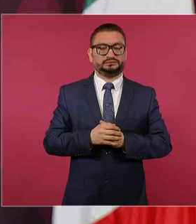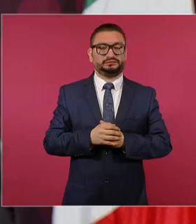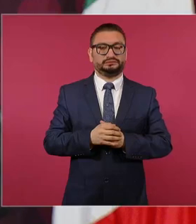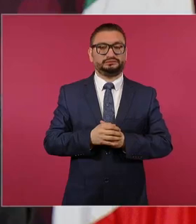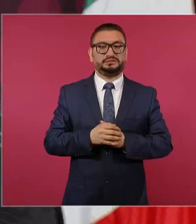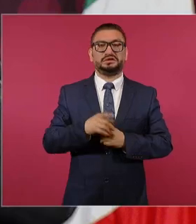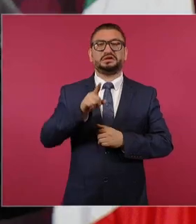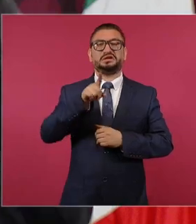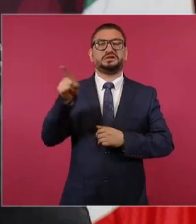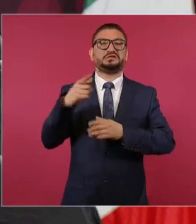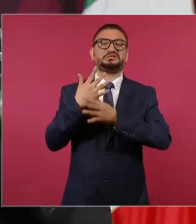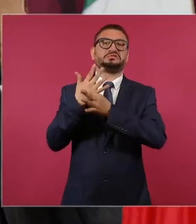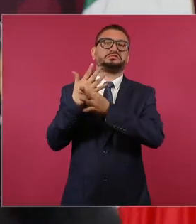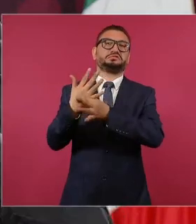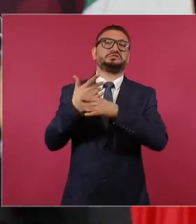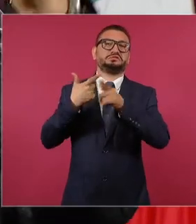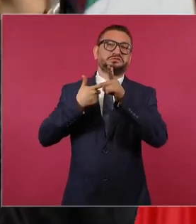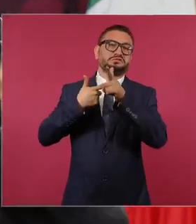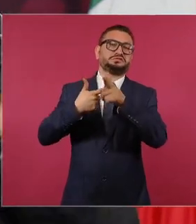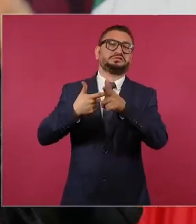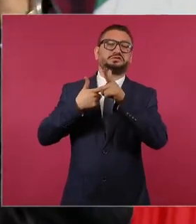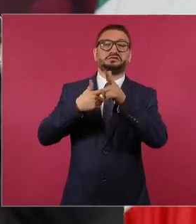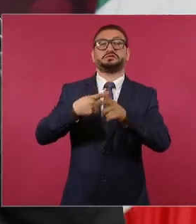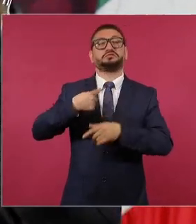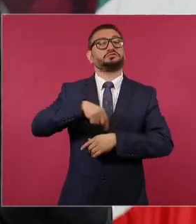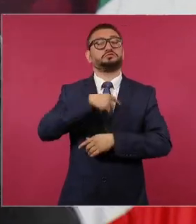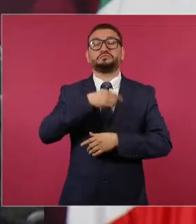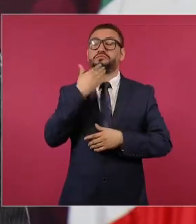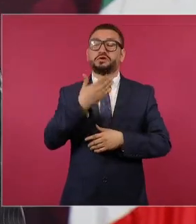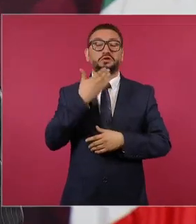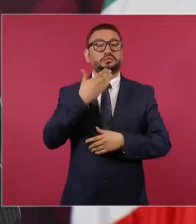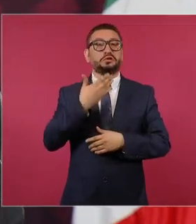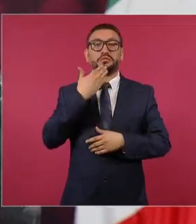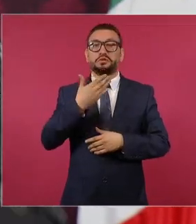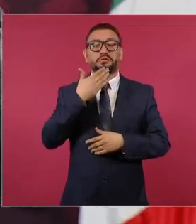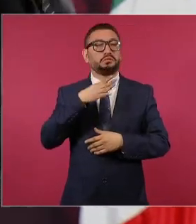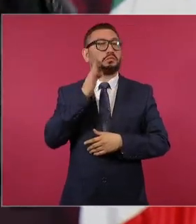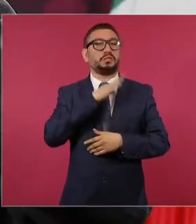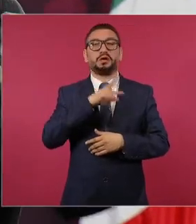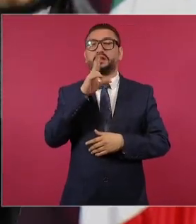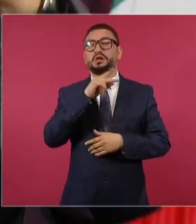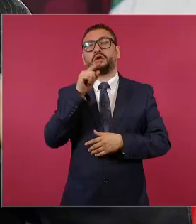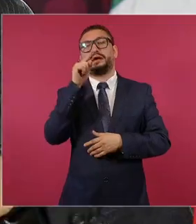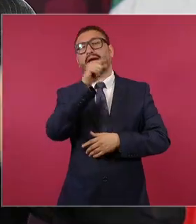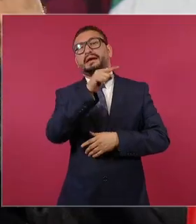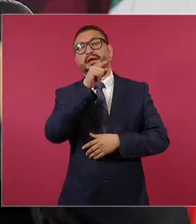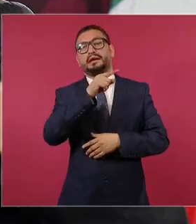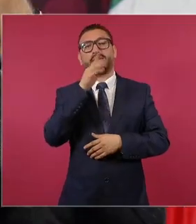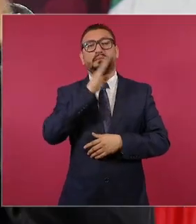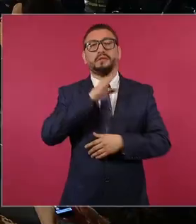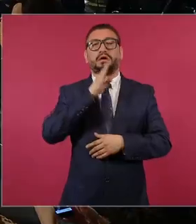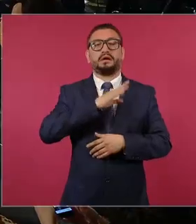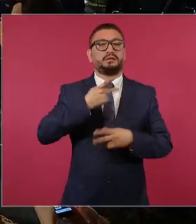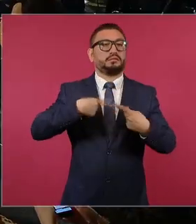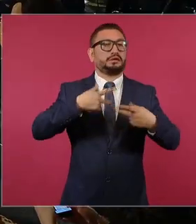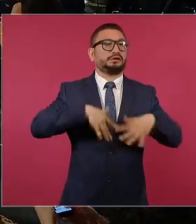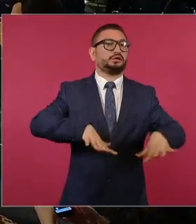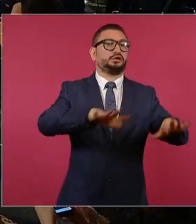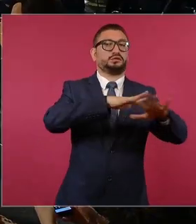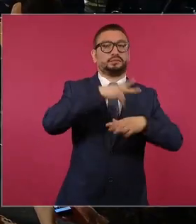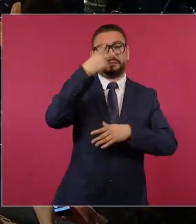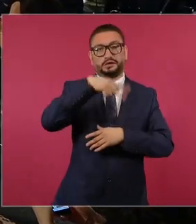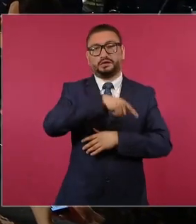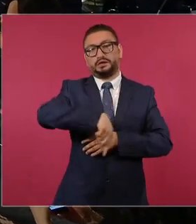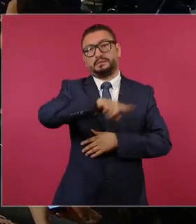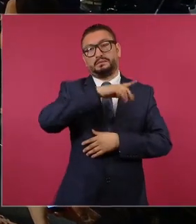Le siguieron, no, no estamos mal. El que está mal es el pueblo.